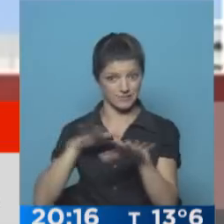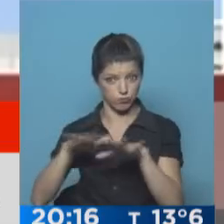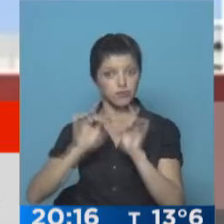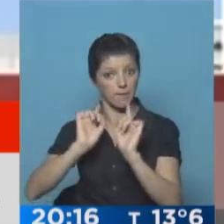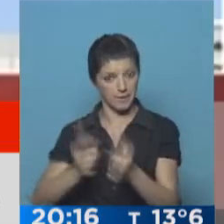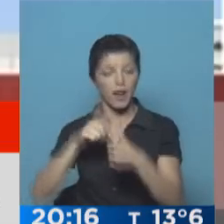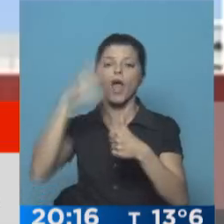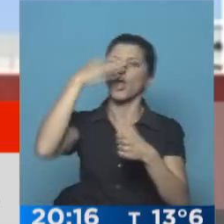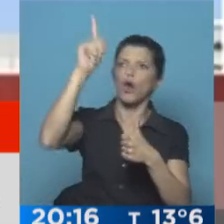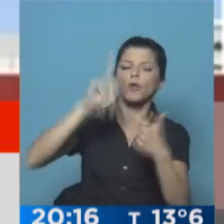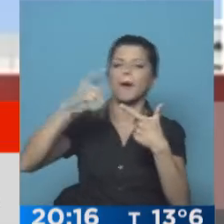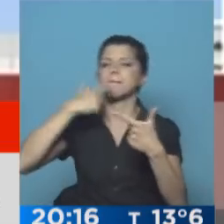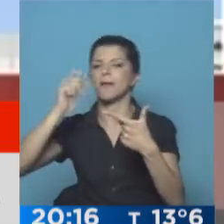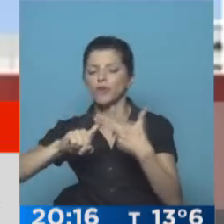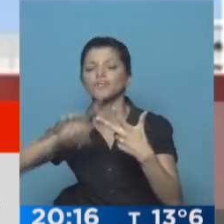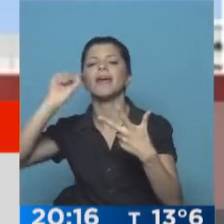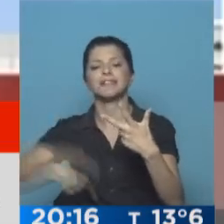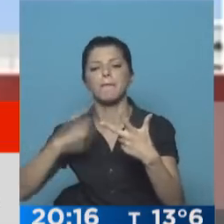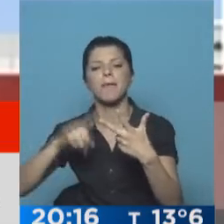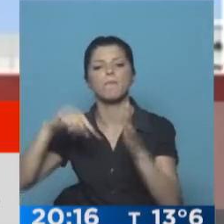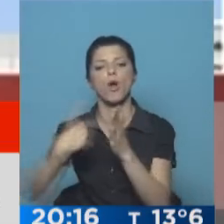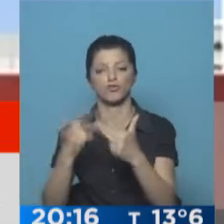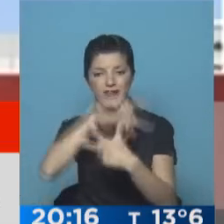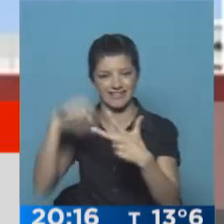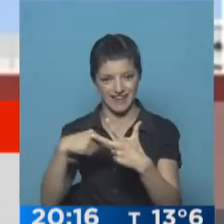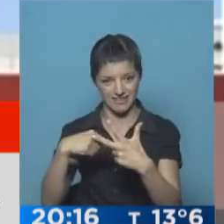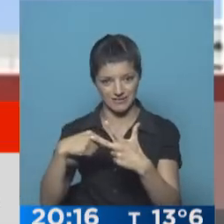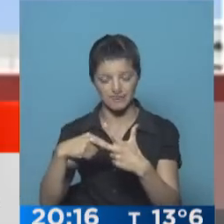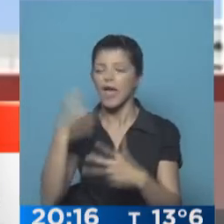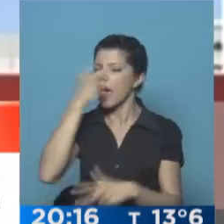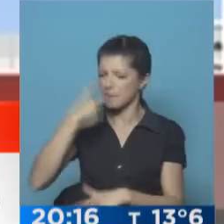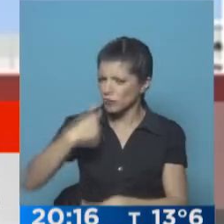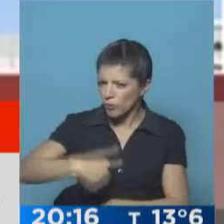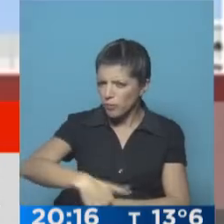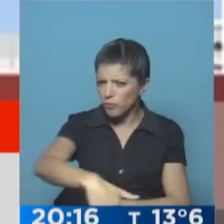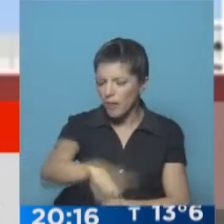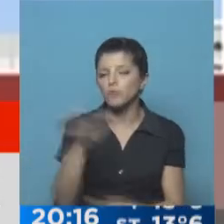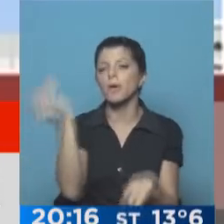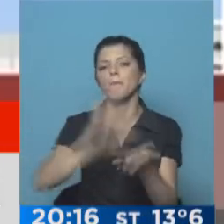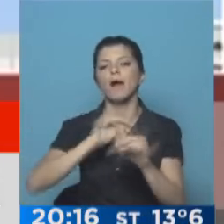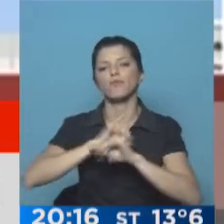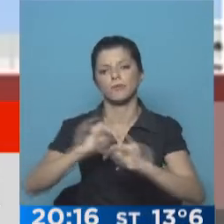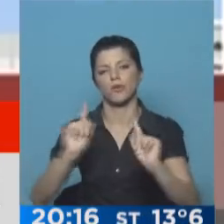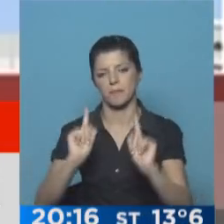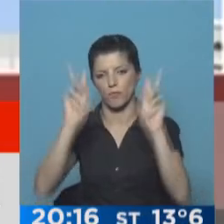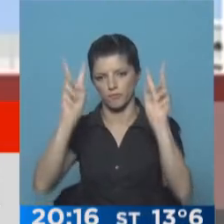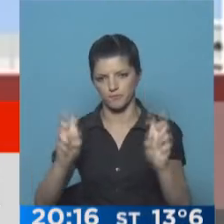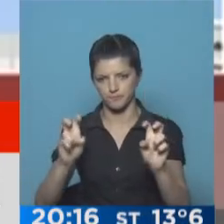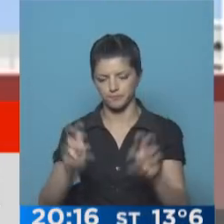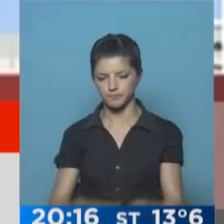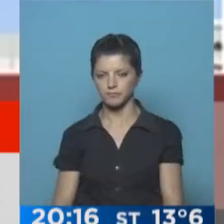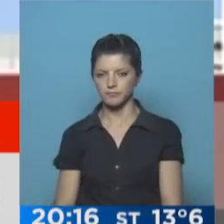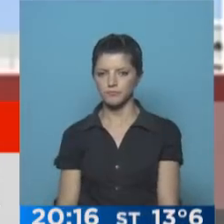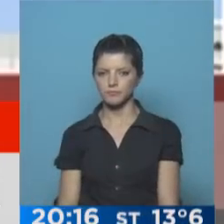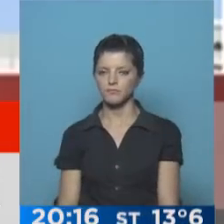de Córdoba, de Mendoza, también en Buenos Aires. En minutos vamos a estar ampliando. Inclusive